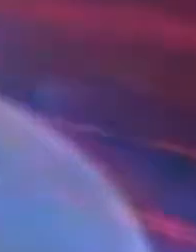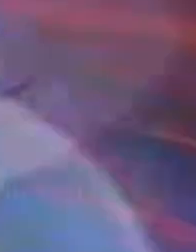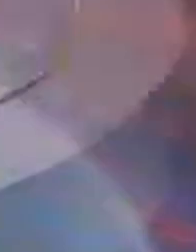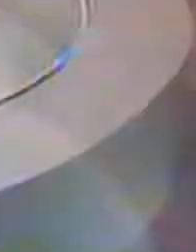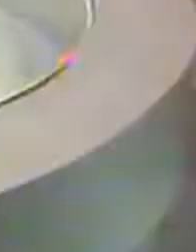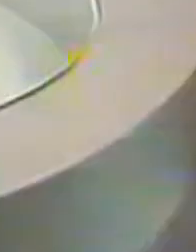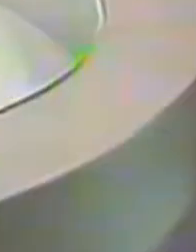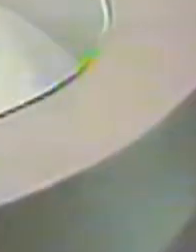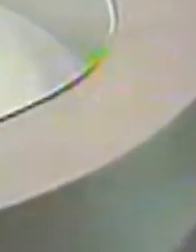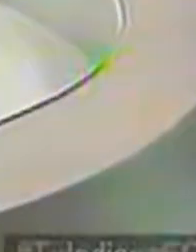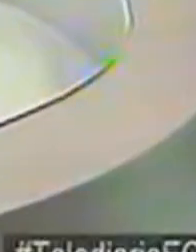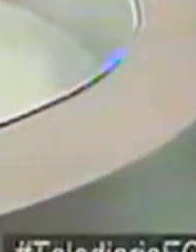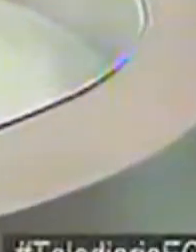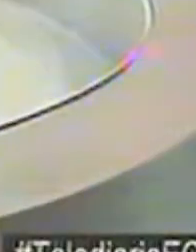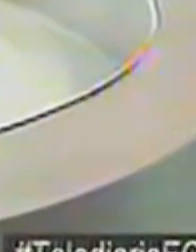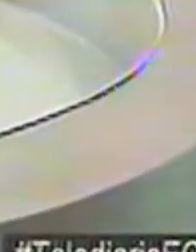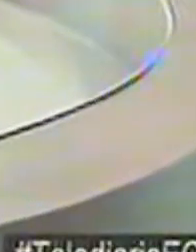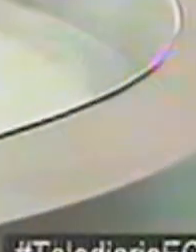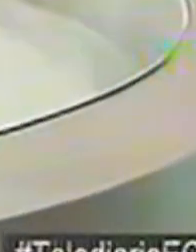no